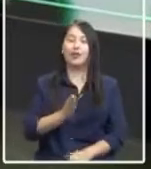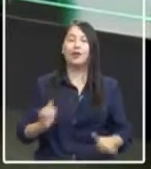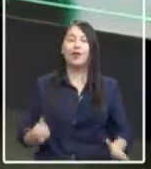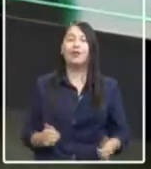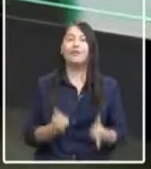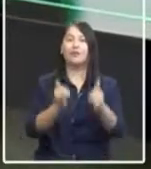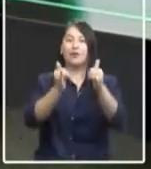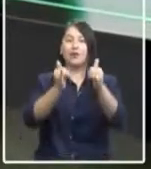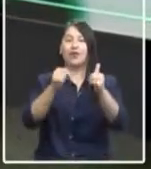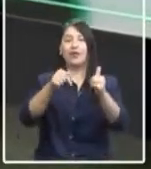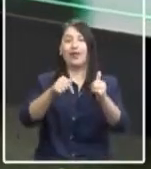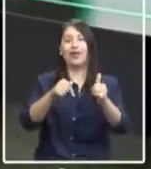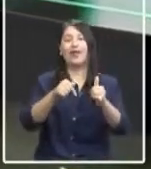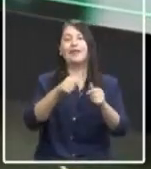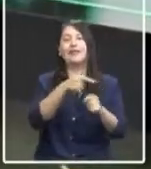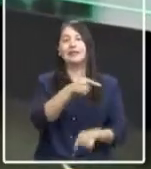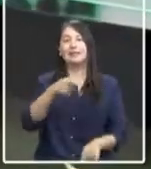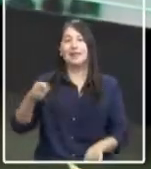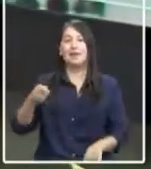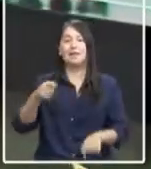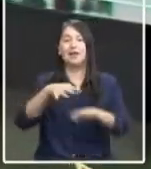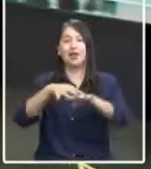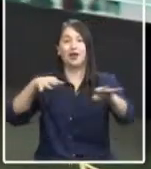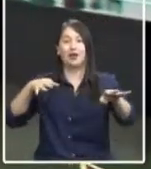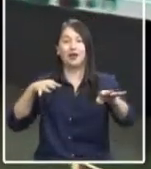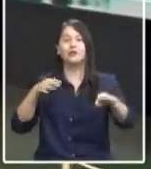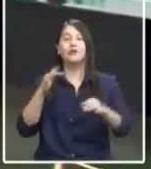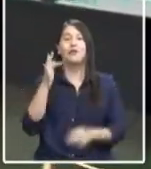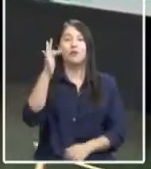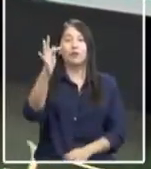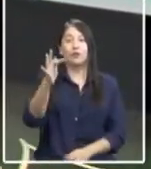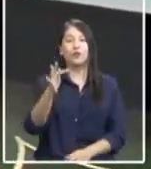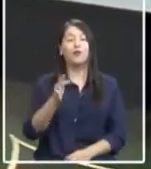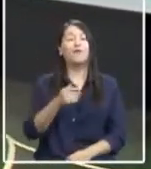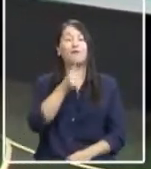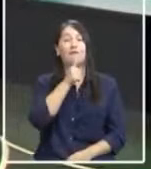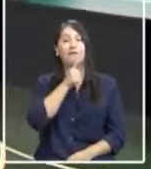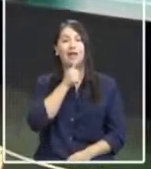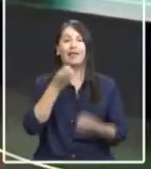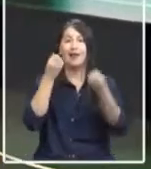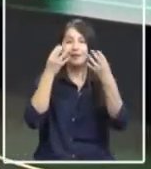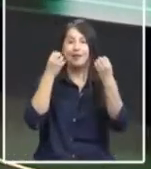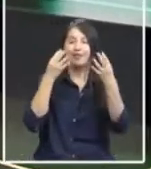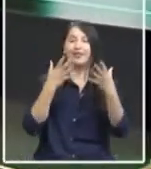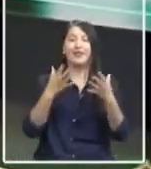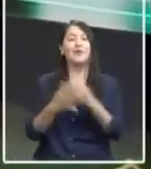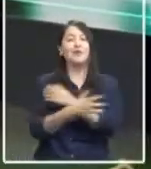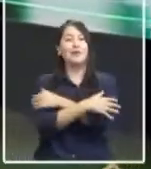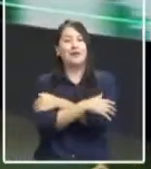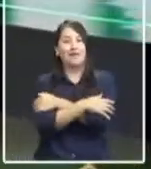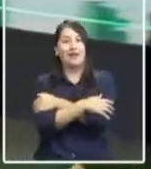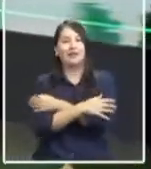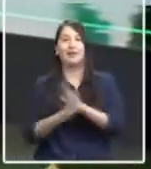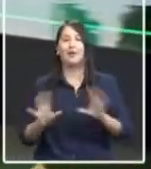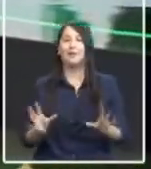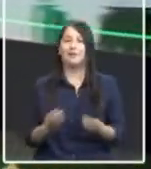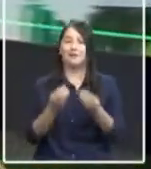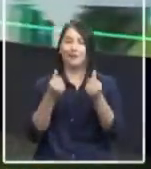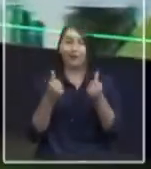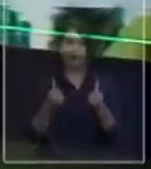de Congreso Futuro. Hay mucho por aprender, hay mucho por compartir, hay mucho por disfrutar. Un abrazo y que estén muy, pero muy